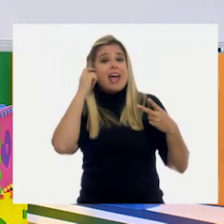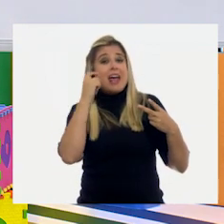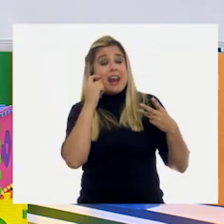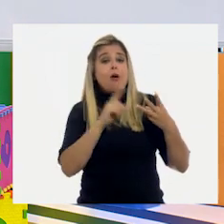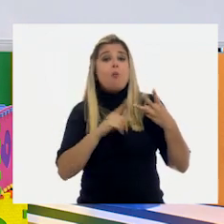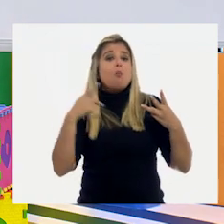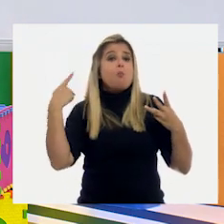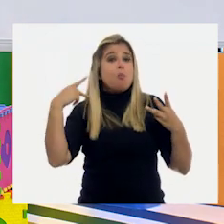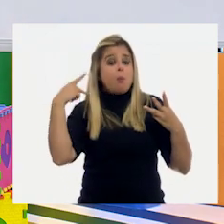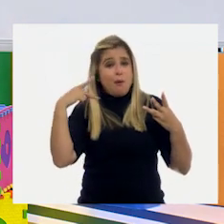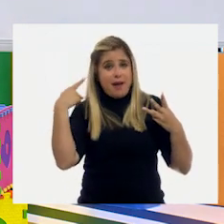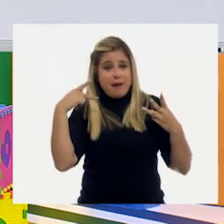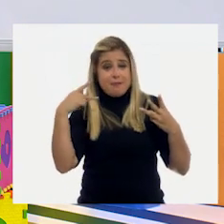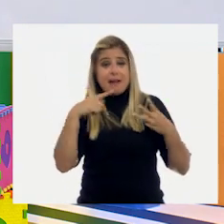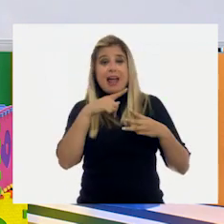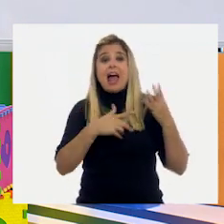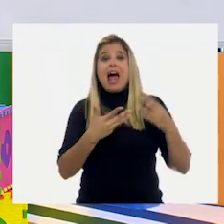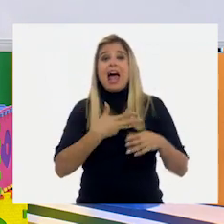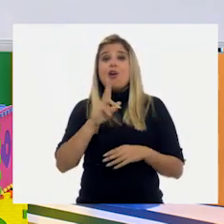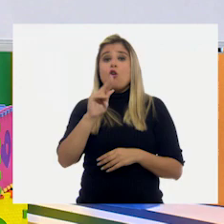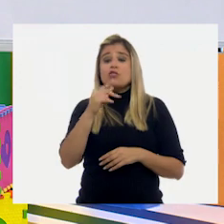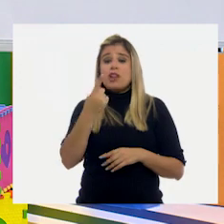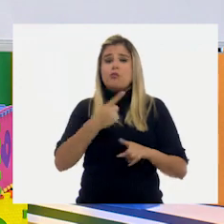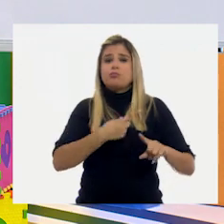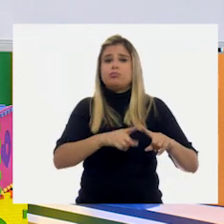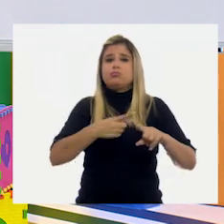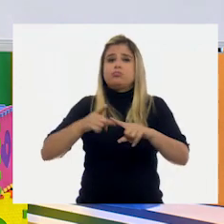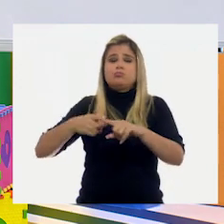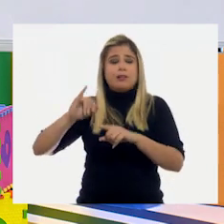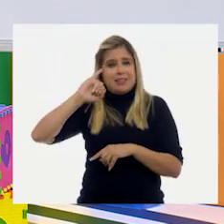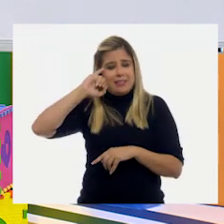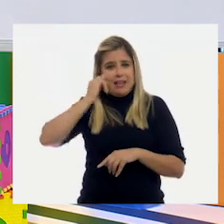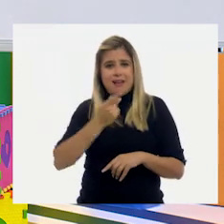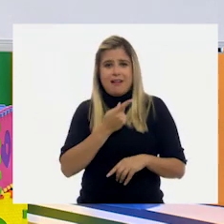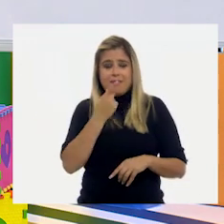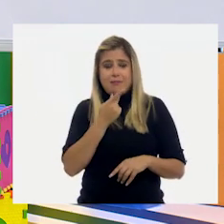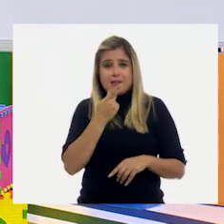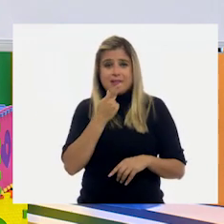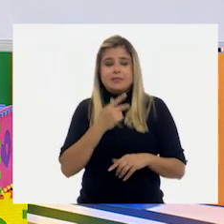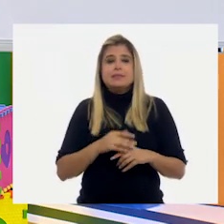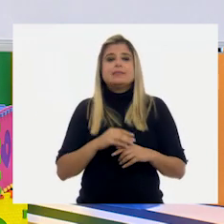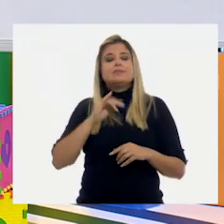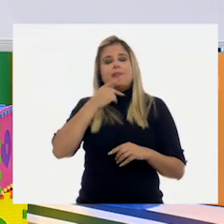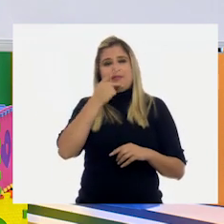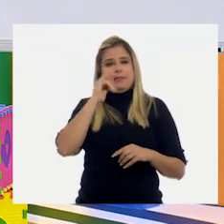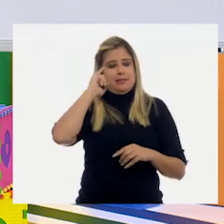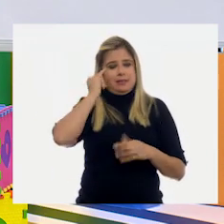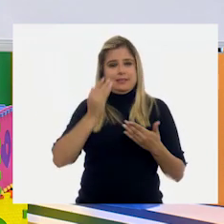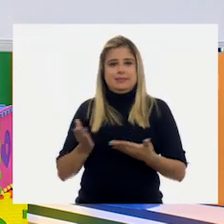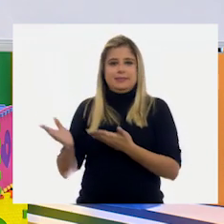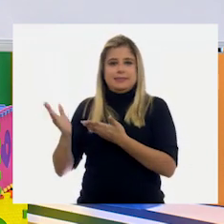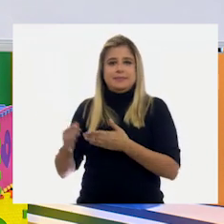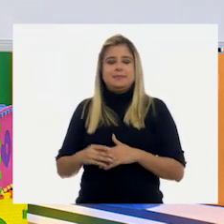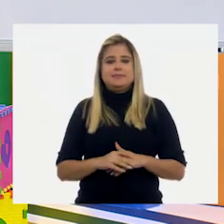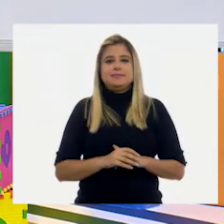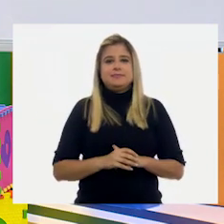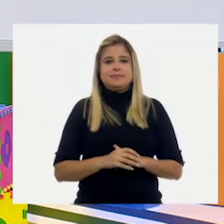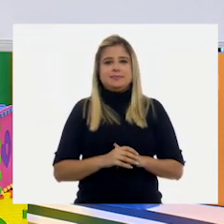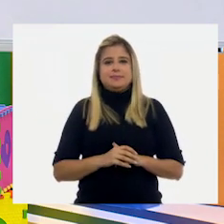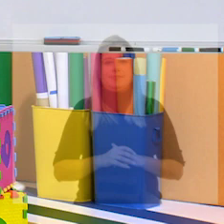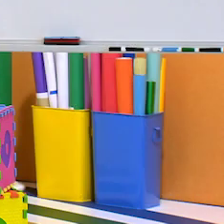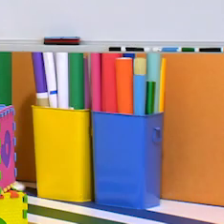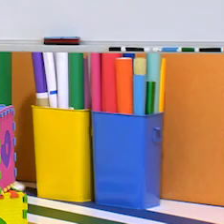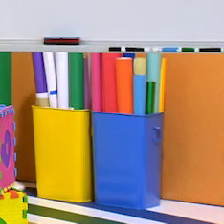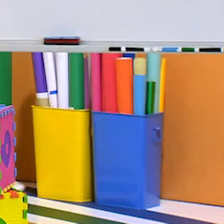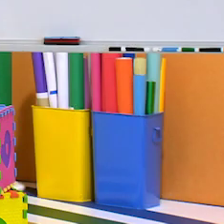Puebla. Y hay 81 variantes. Datunyas, unicanda, nuñun duba, y